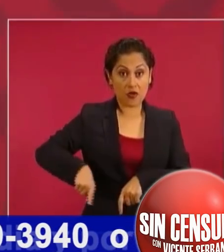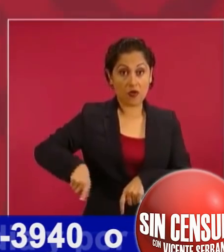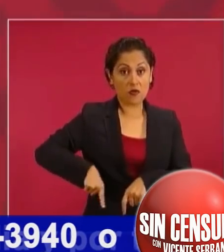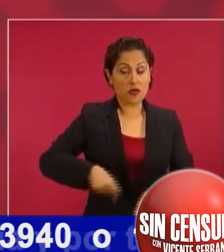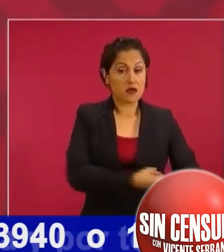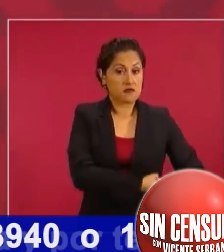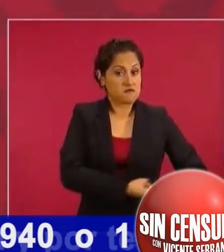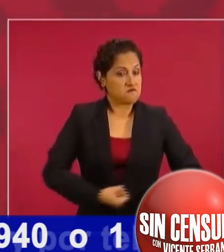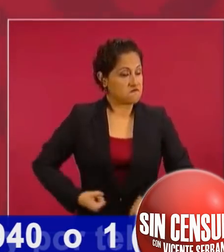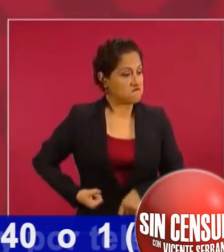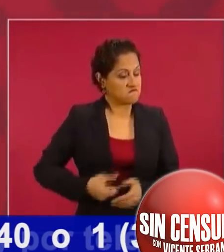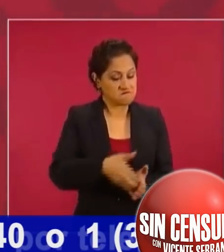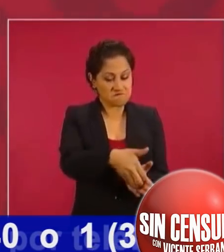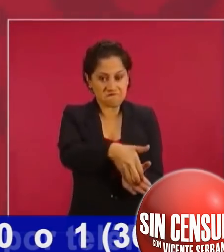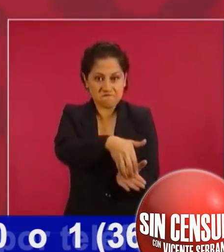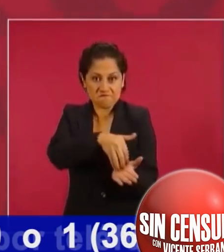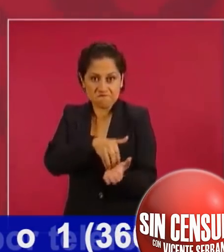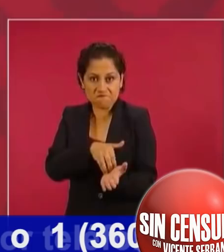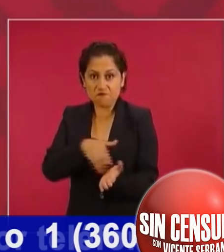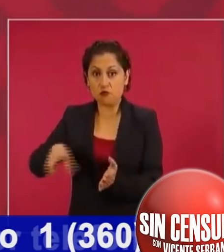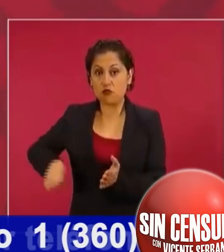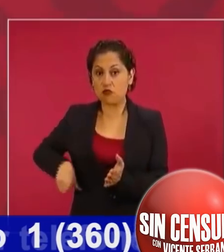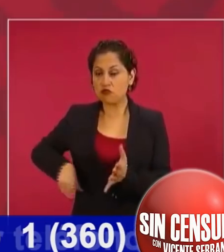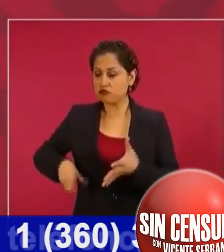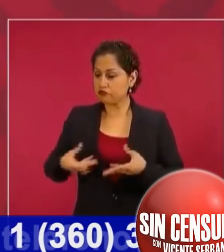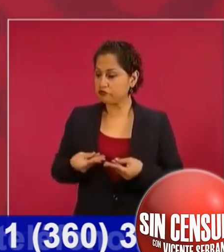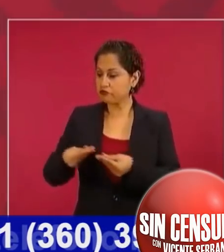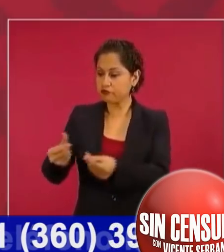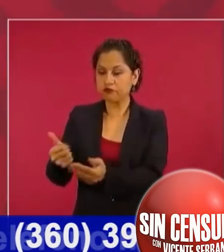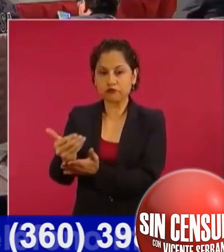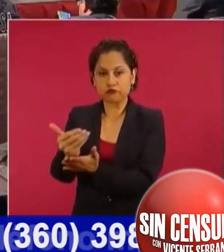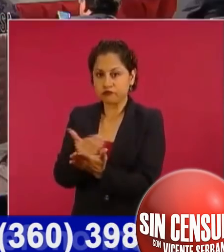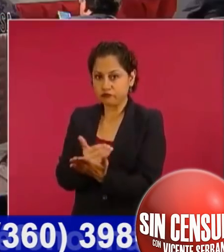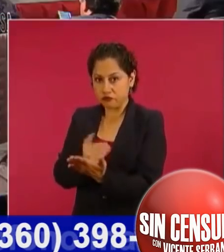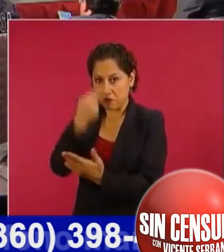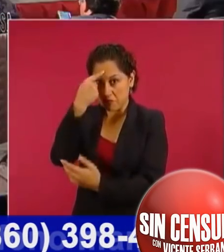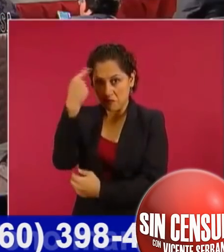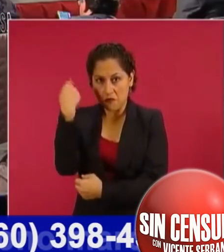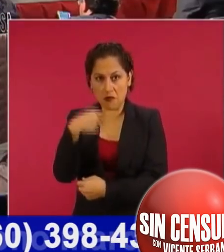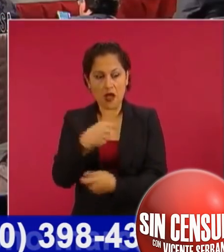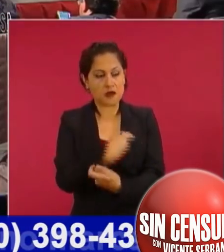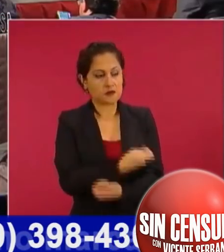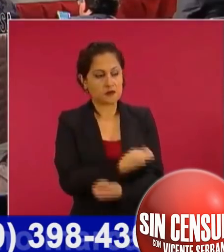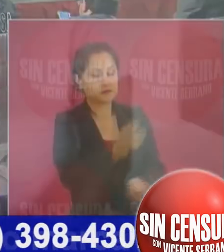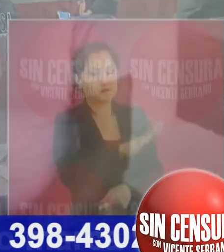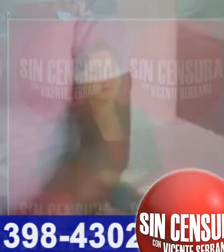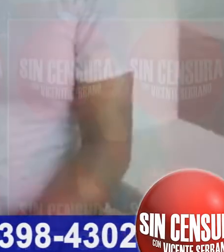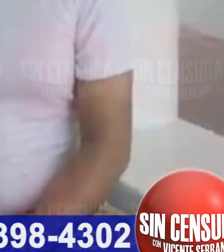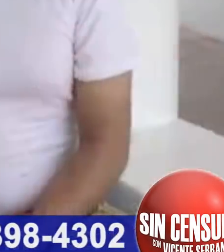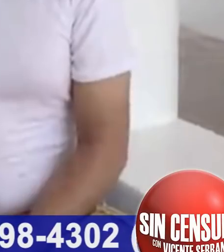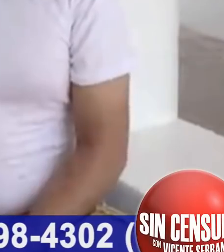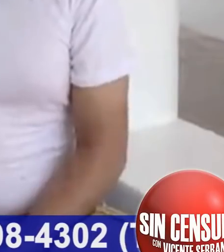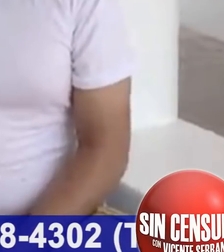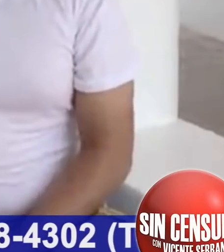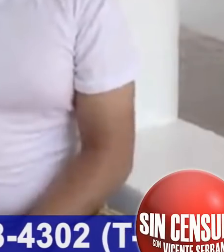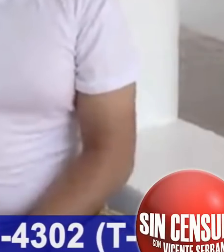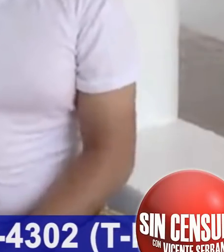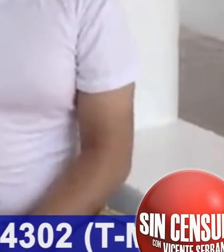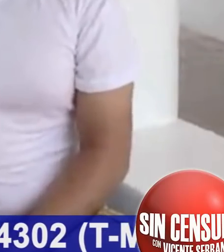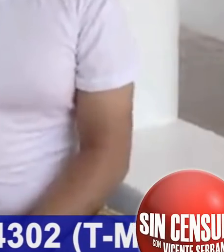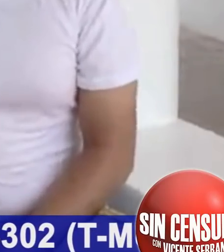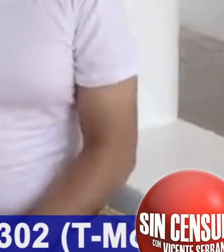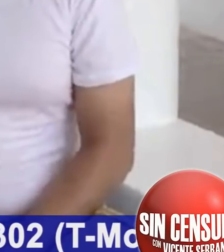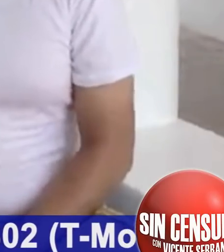sociedad, reducir el costo del gobierno a la sociedad. Pero a ver, vamos. Bueno, pues ahí están las declaraciones del presidente Andrés Manuel